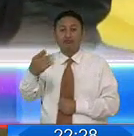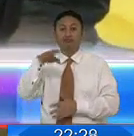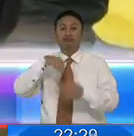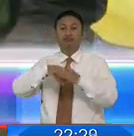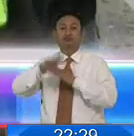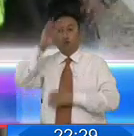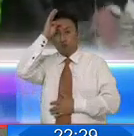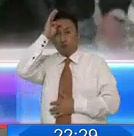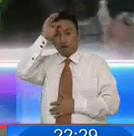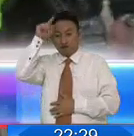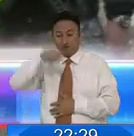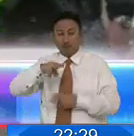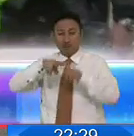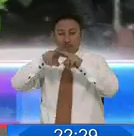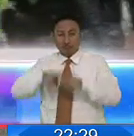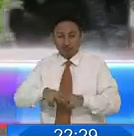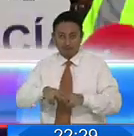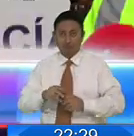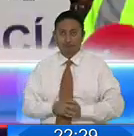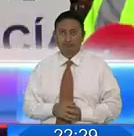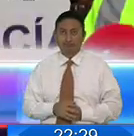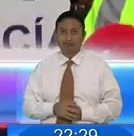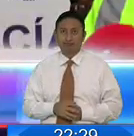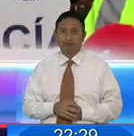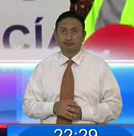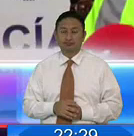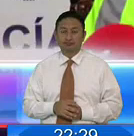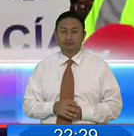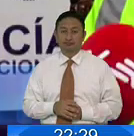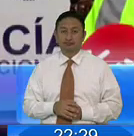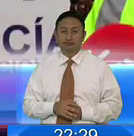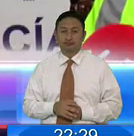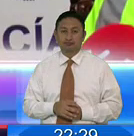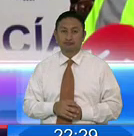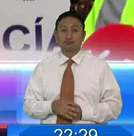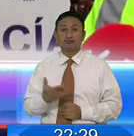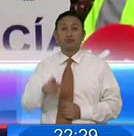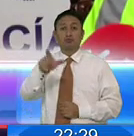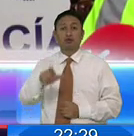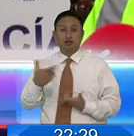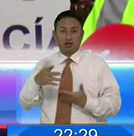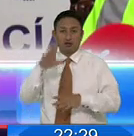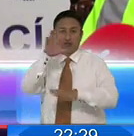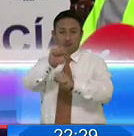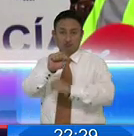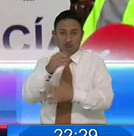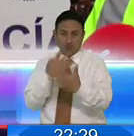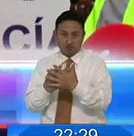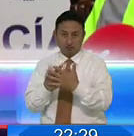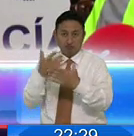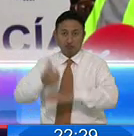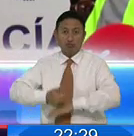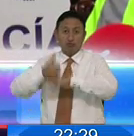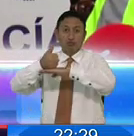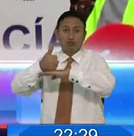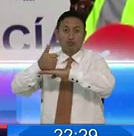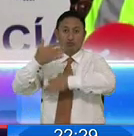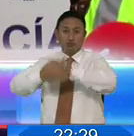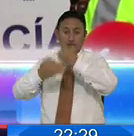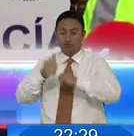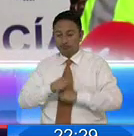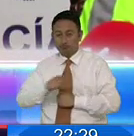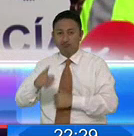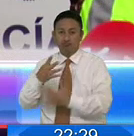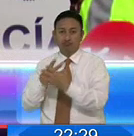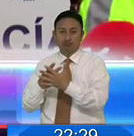a su respectiva valoración médica ante esto es detenido expuesto a órdenes de las autoridades correspondientes